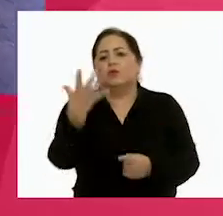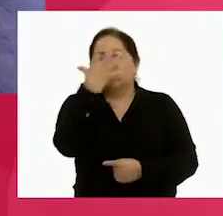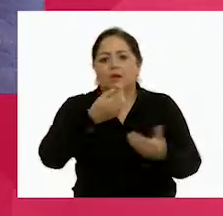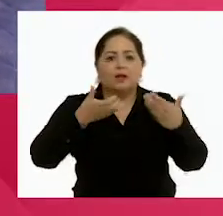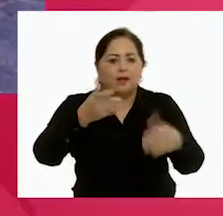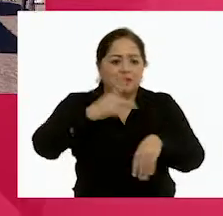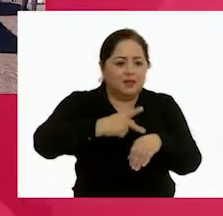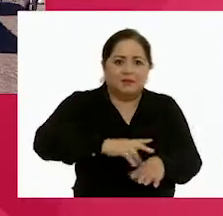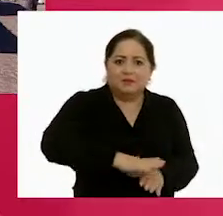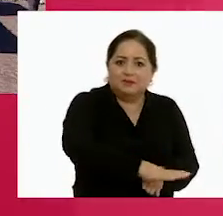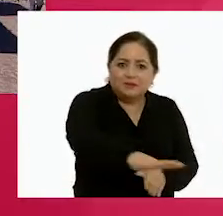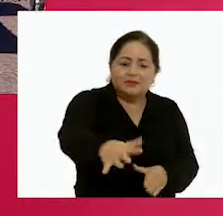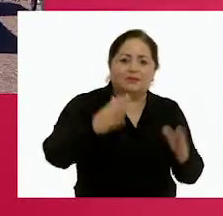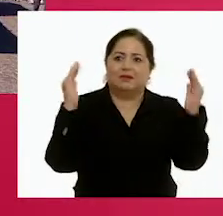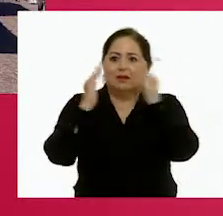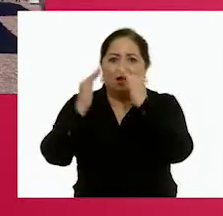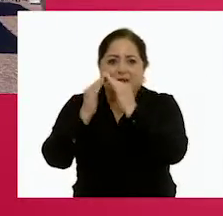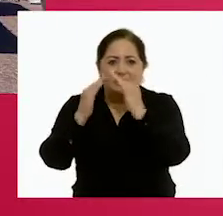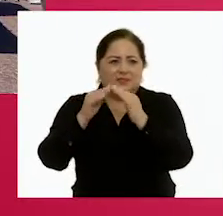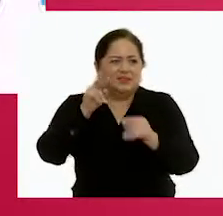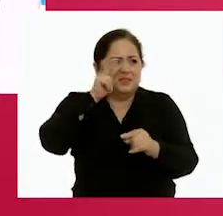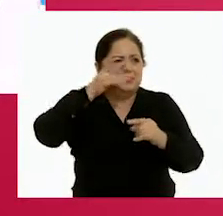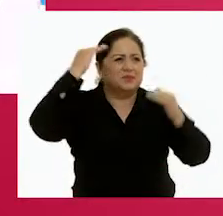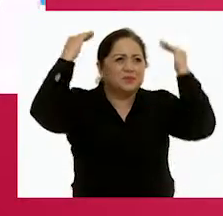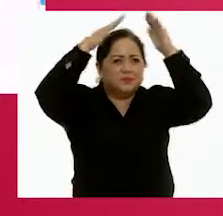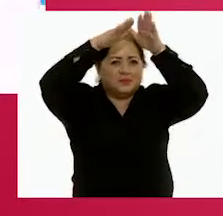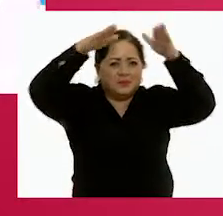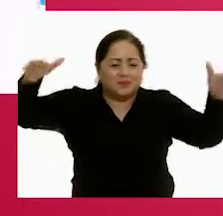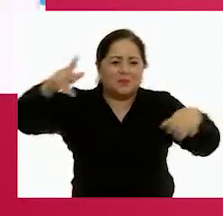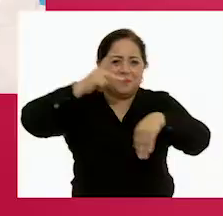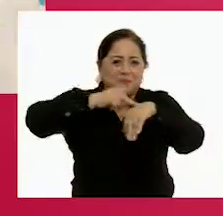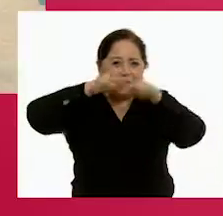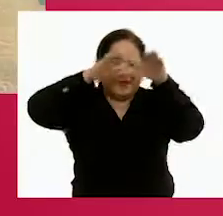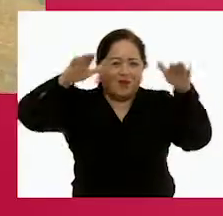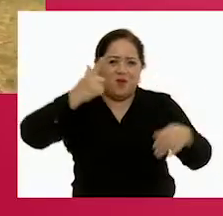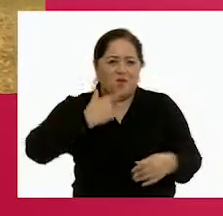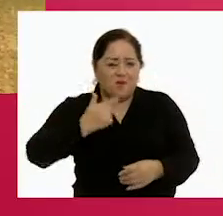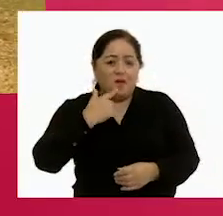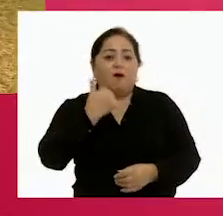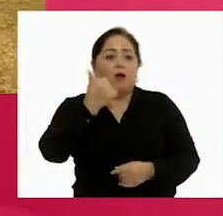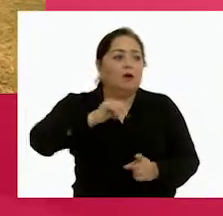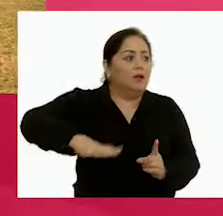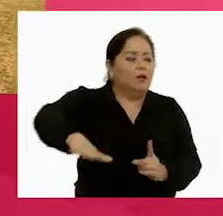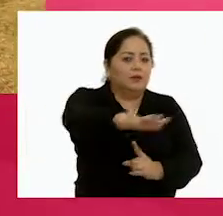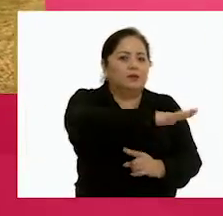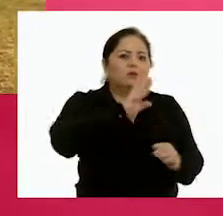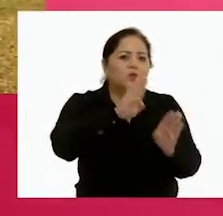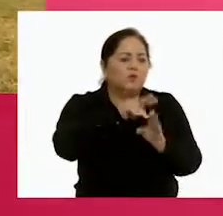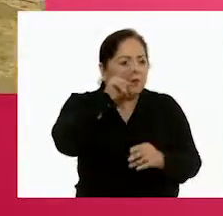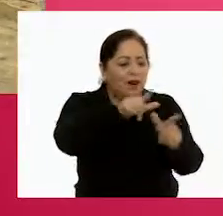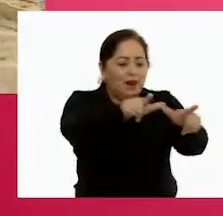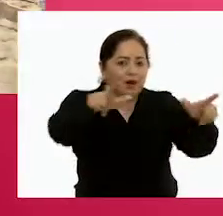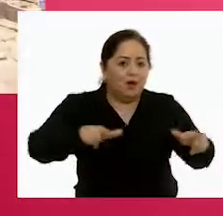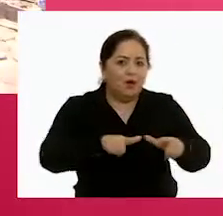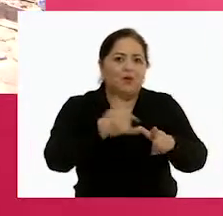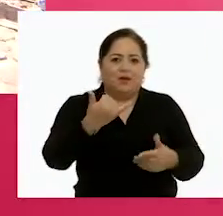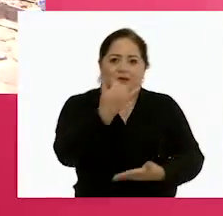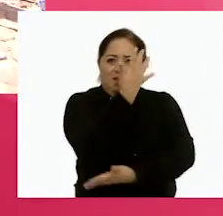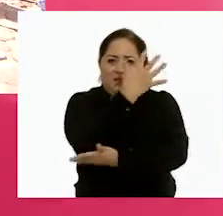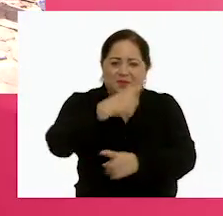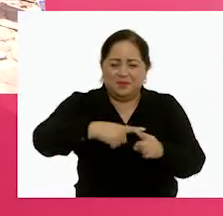calles empedradas, por sus casas con portales y techos perfectos, sus alrededores con vistosos lagos y bosques,